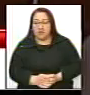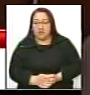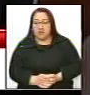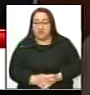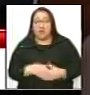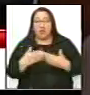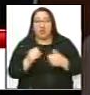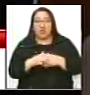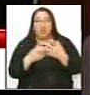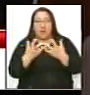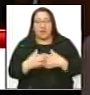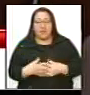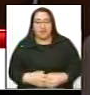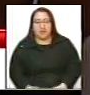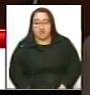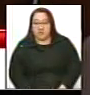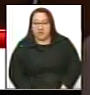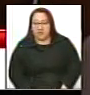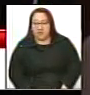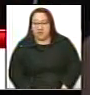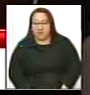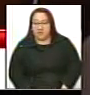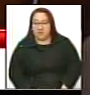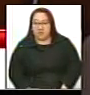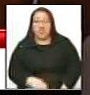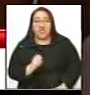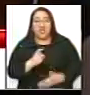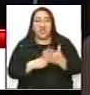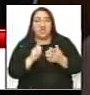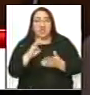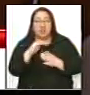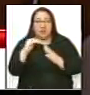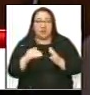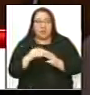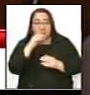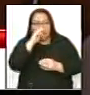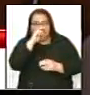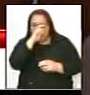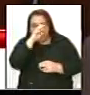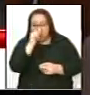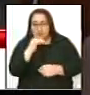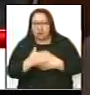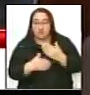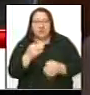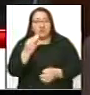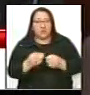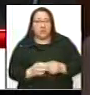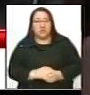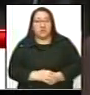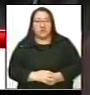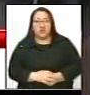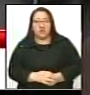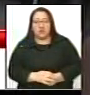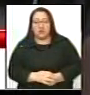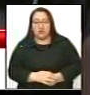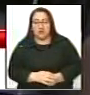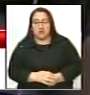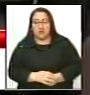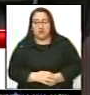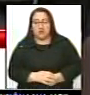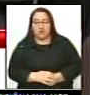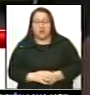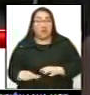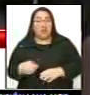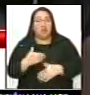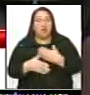a la concesionaria. ¿Qué dice más abajo? Si bien es cierto, existen procesos judiciales, o sea, había